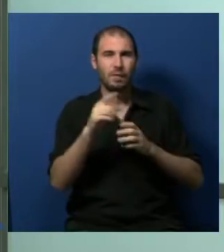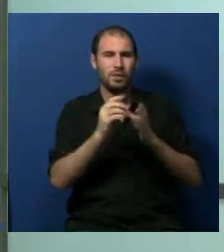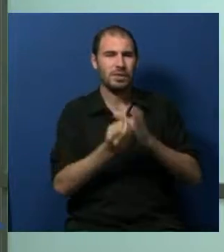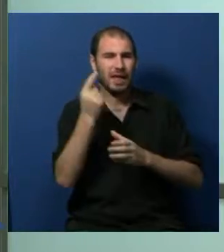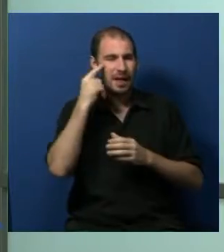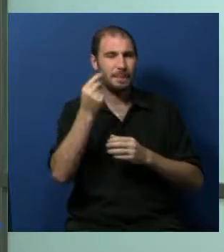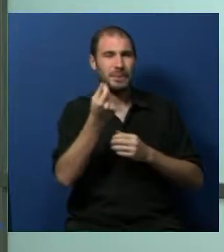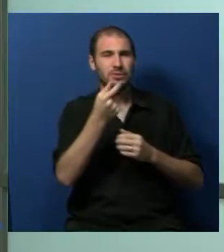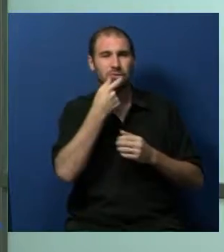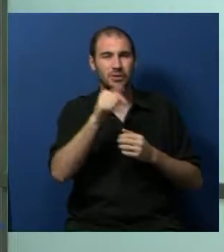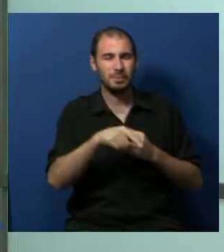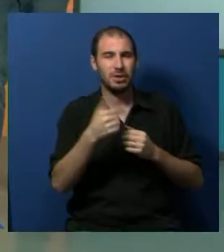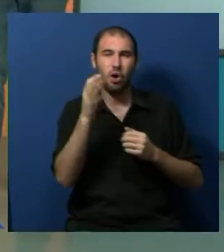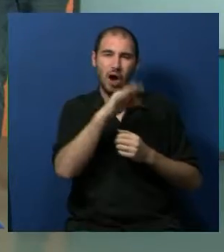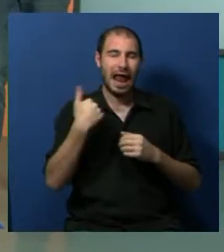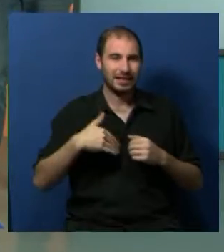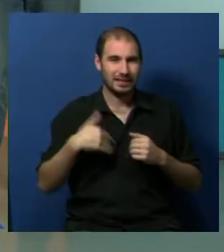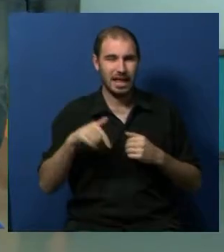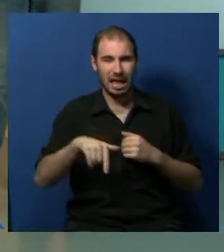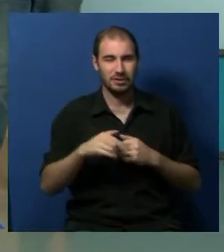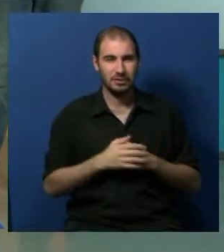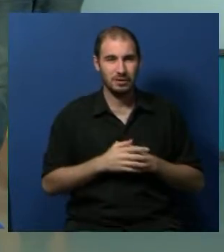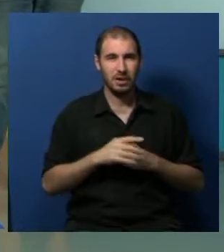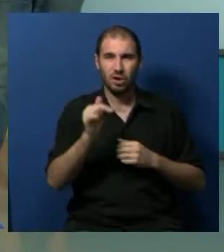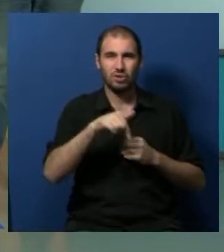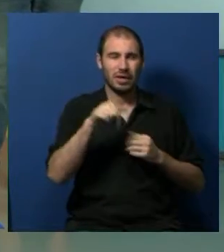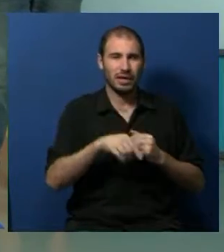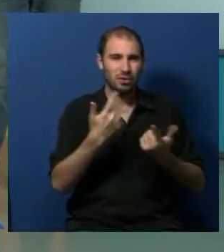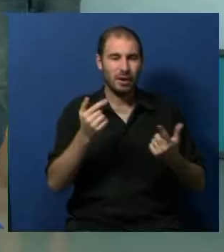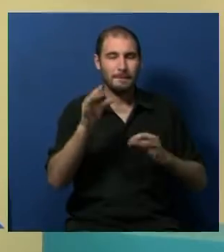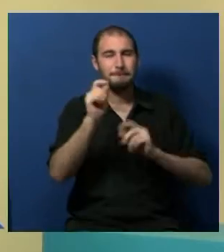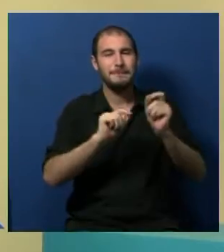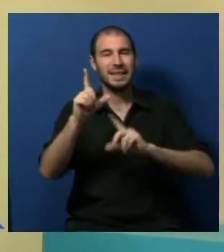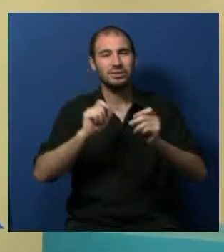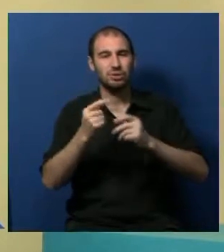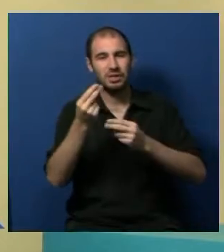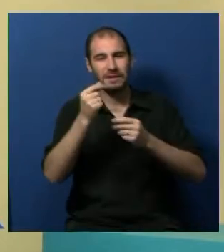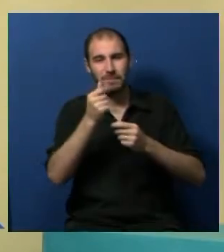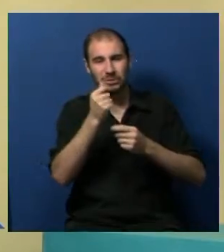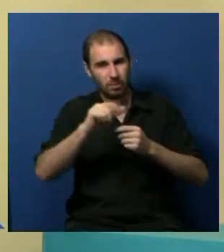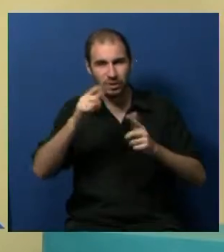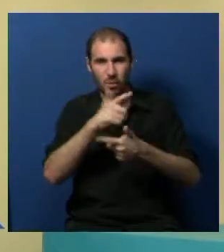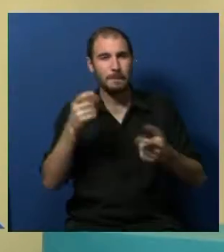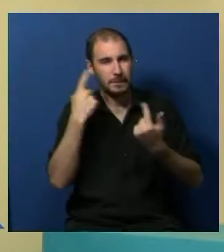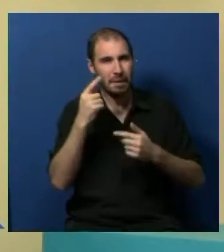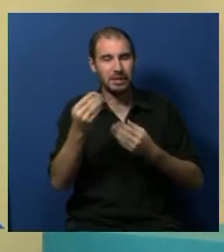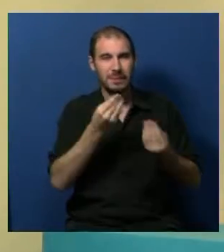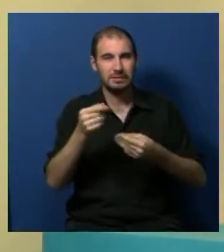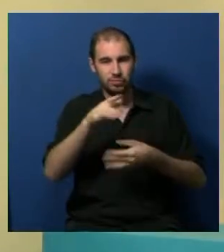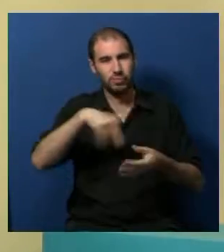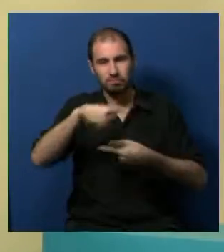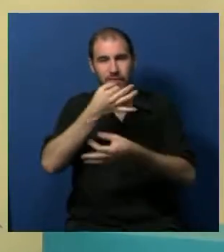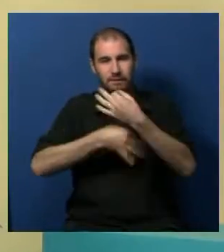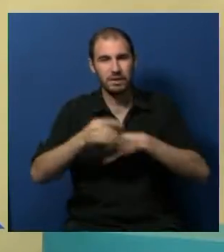de inflación en Mendoza o en la Argentina para este año? Nosotros no llevamos las medidas de inflación, pero sí vemos qué es lo que pasa en el mercado, qué es lo que